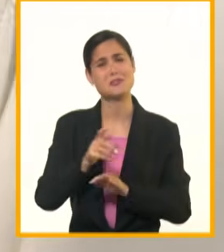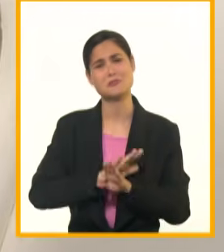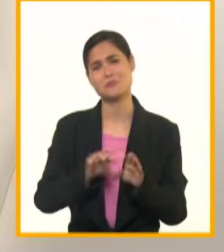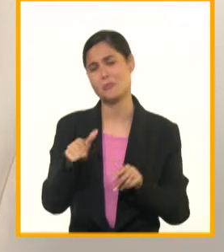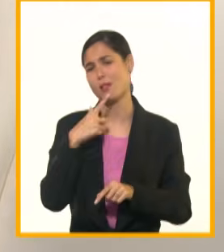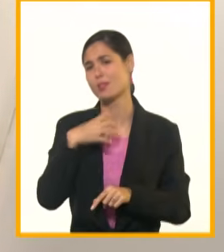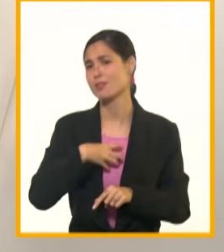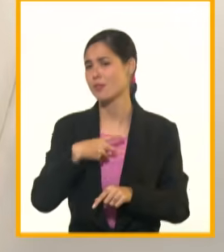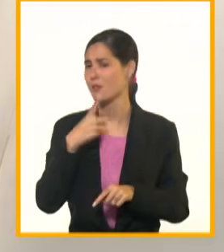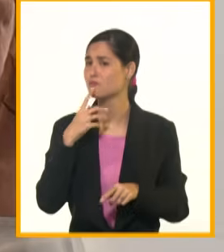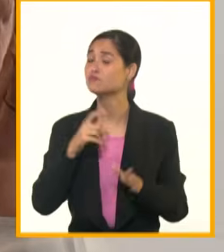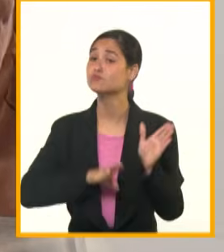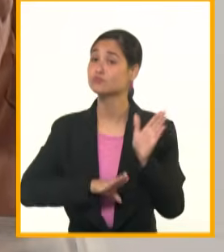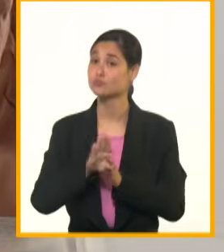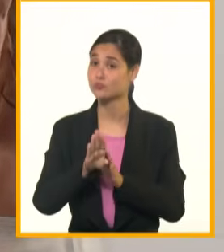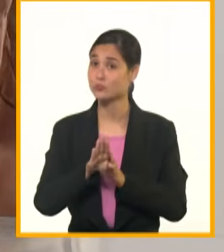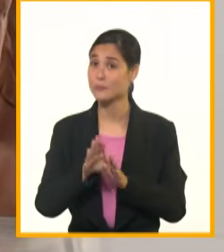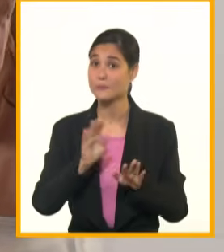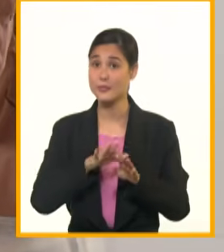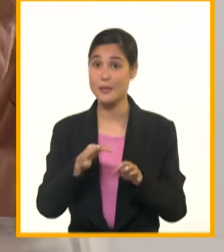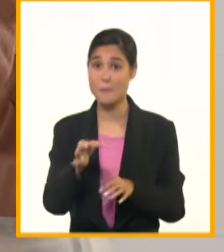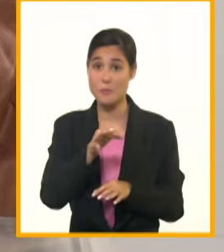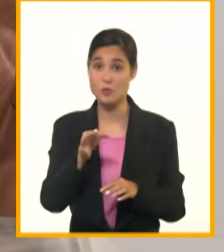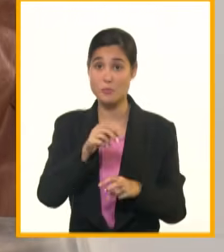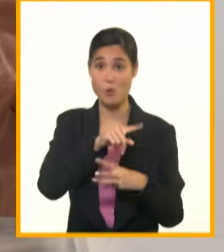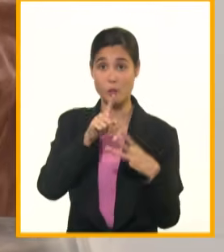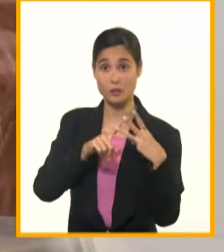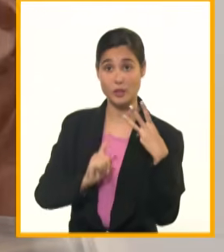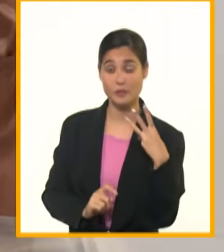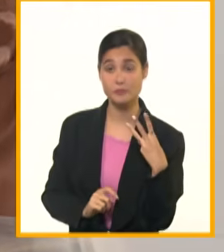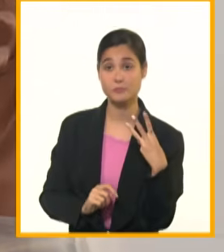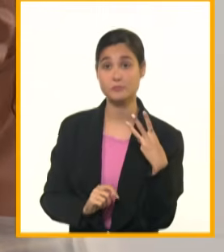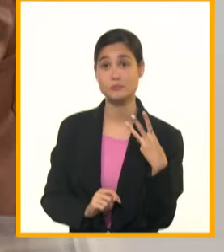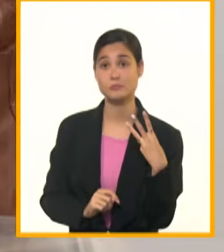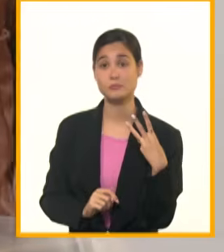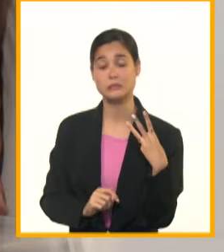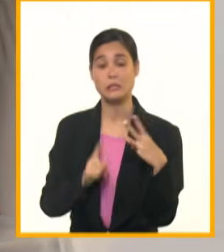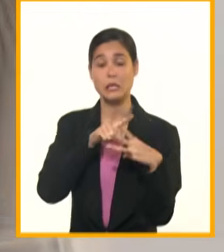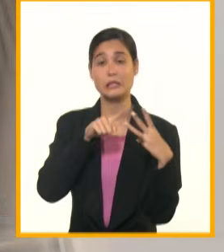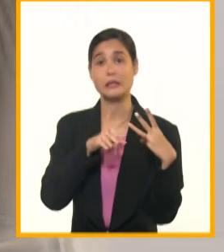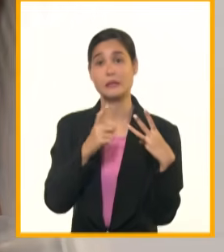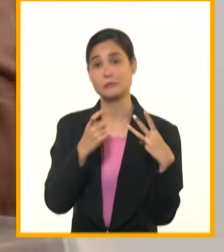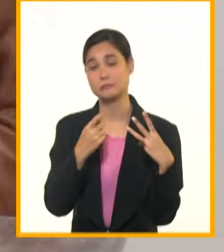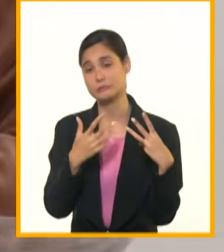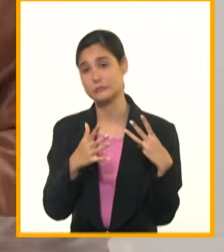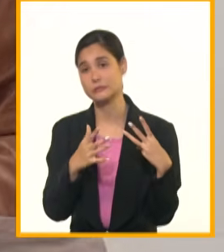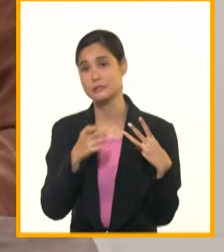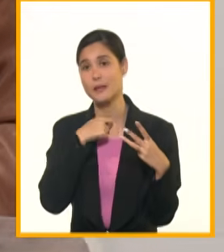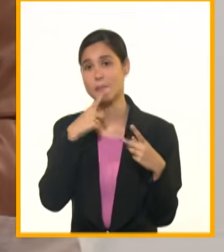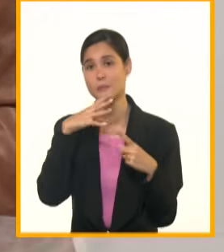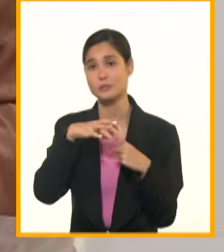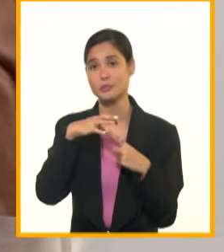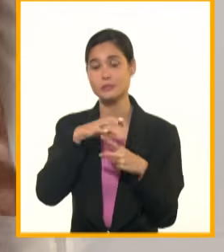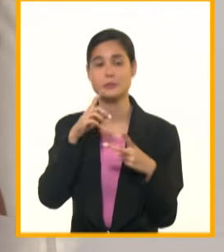logramos que solo 3 municipios cerraran deficitarios: Alquizar, San Cristóbal y Bahía Honda. Cuando yo te menciono los